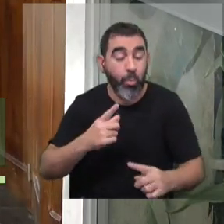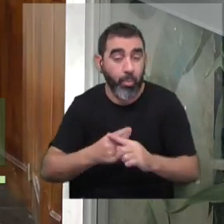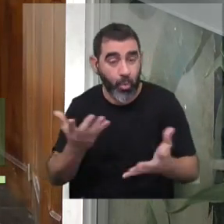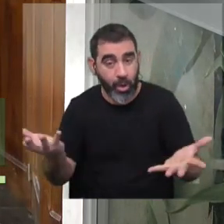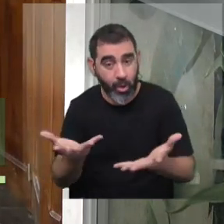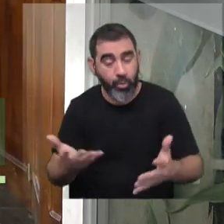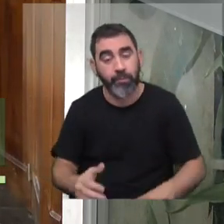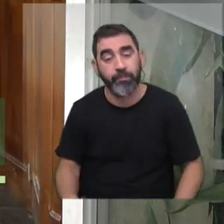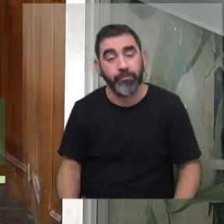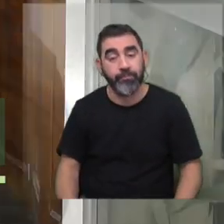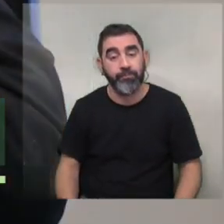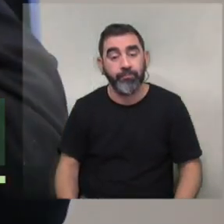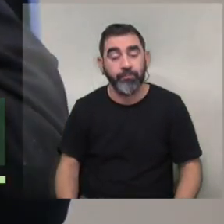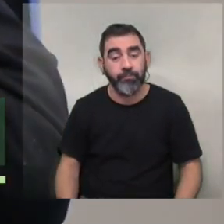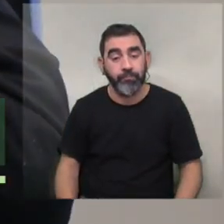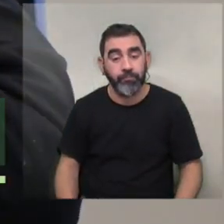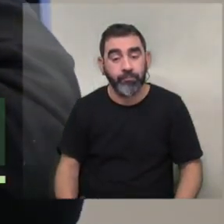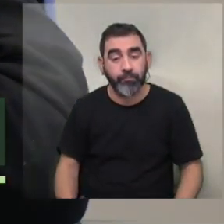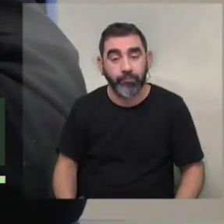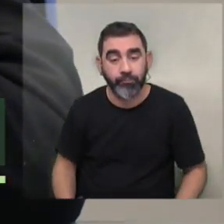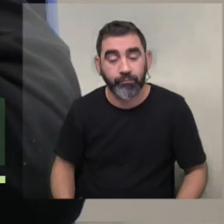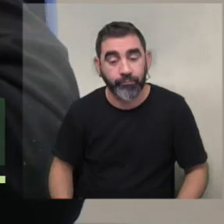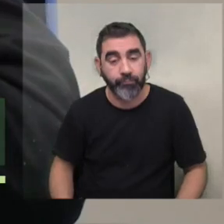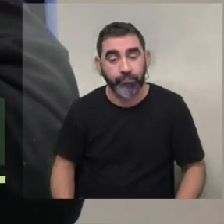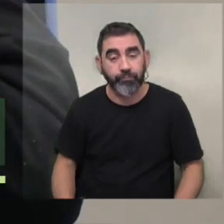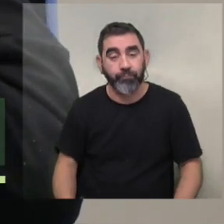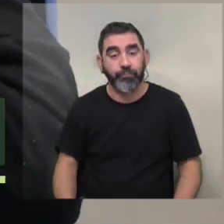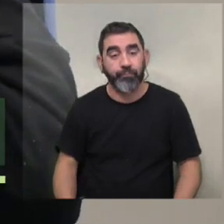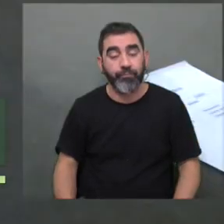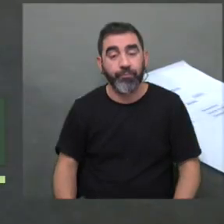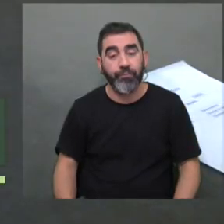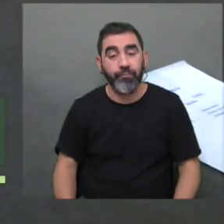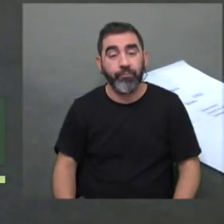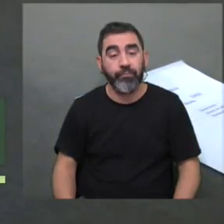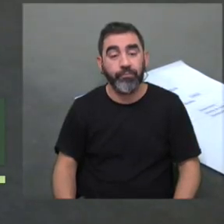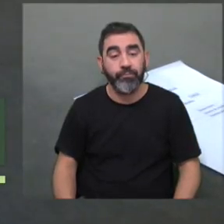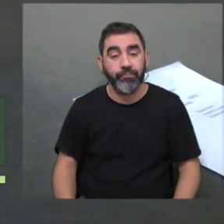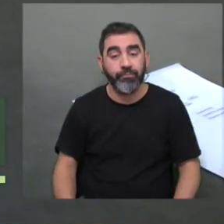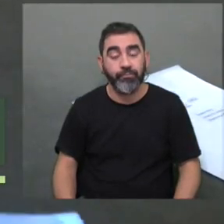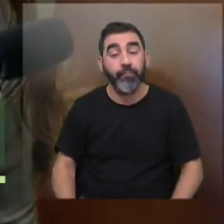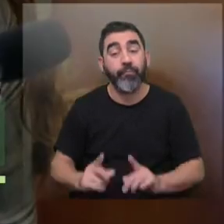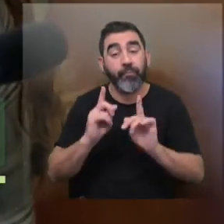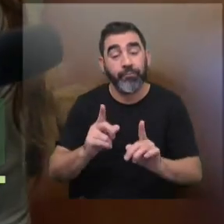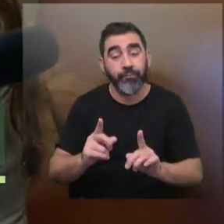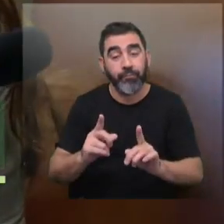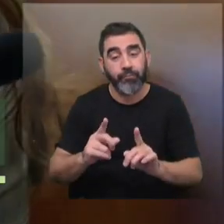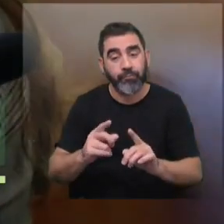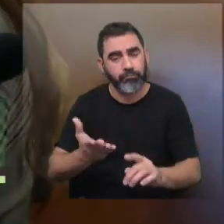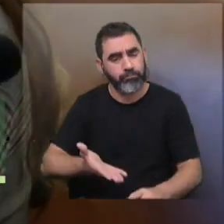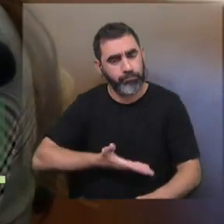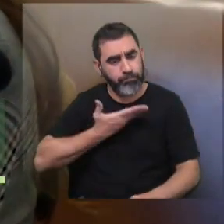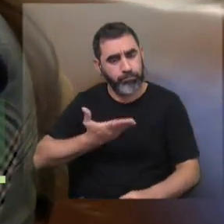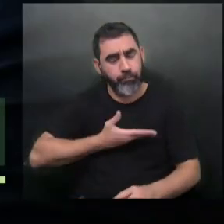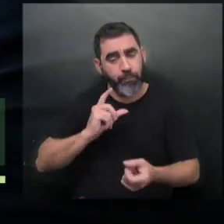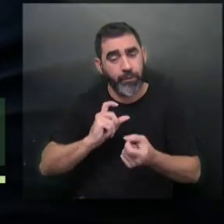justamente tanto en funciones como los que están en el seguro de desempleo de la mutualista casmo eh También haí hay fuertes reclamos justamente